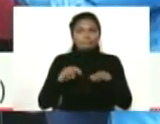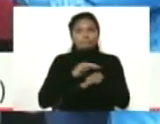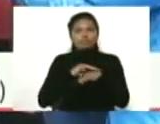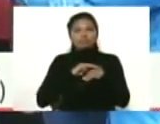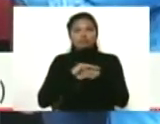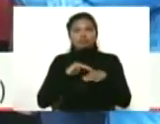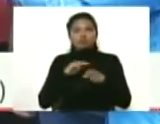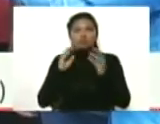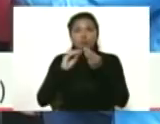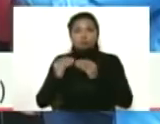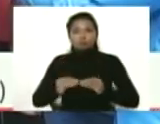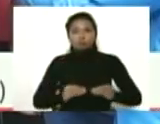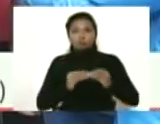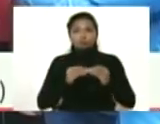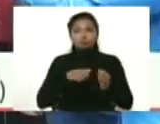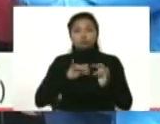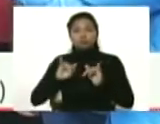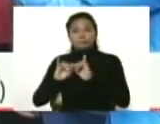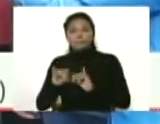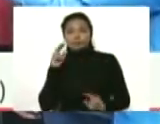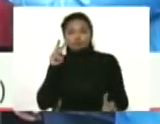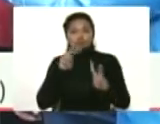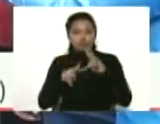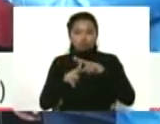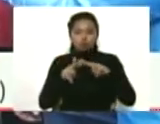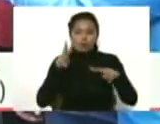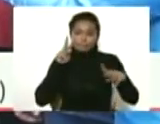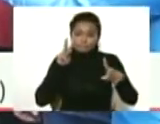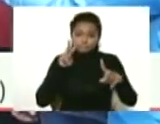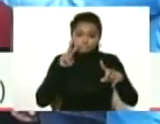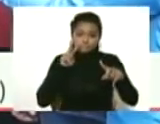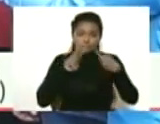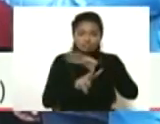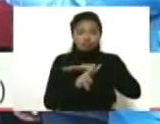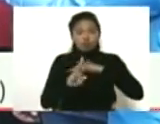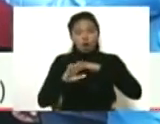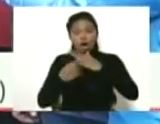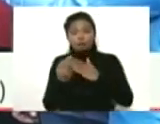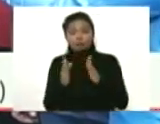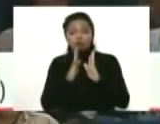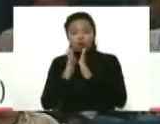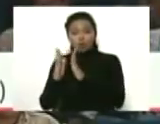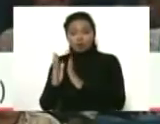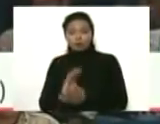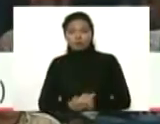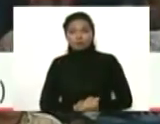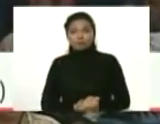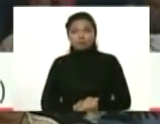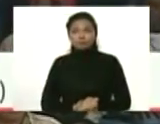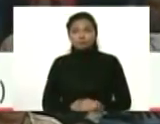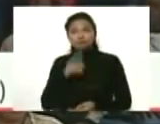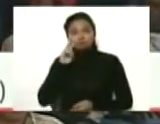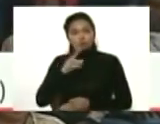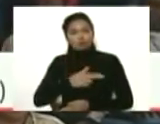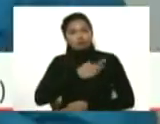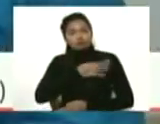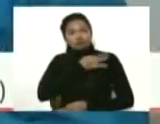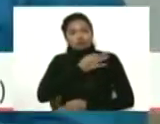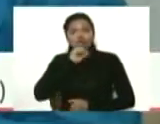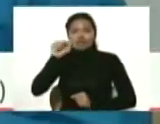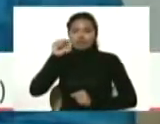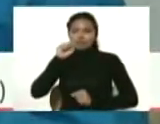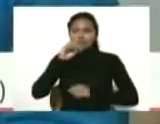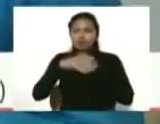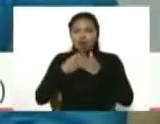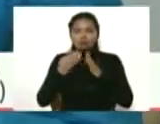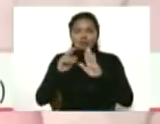abastecimiento soberano que usted mismo visionó y que es instrumento cierto del socialismo, de